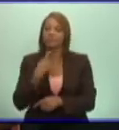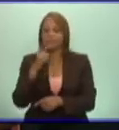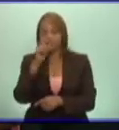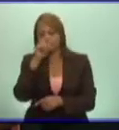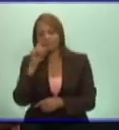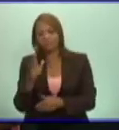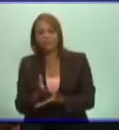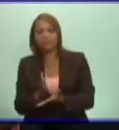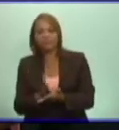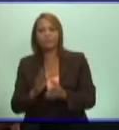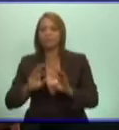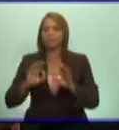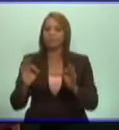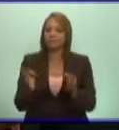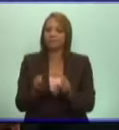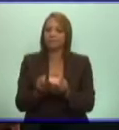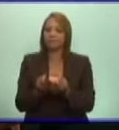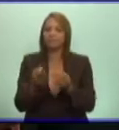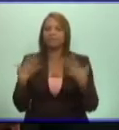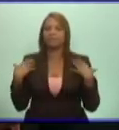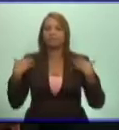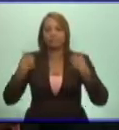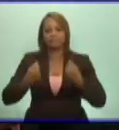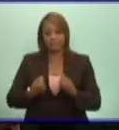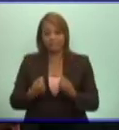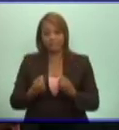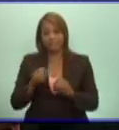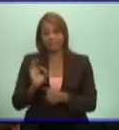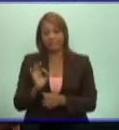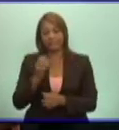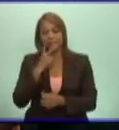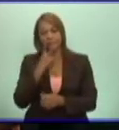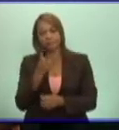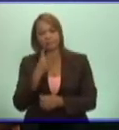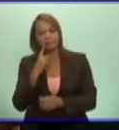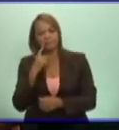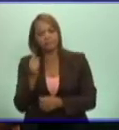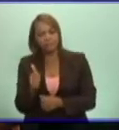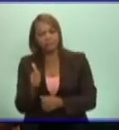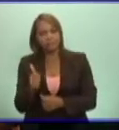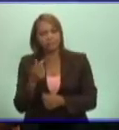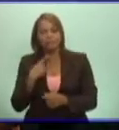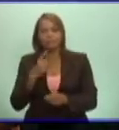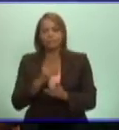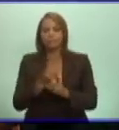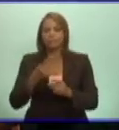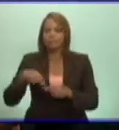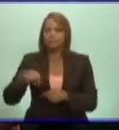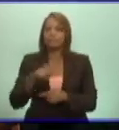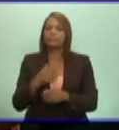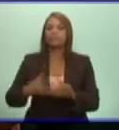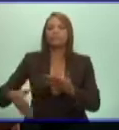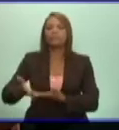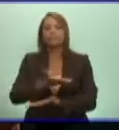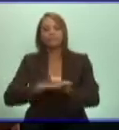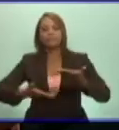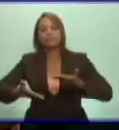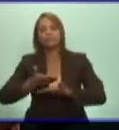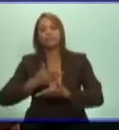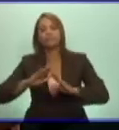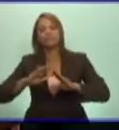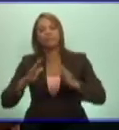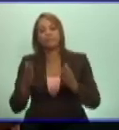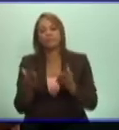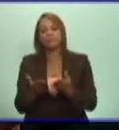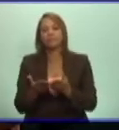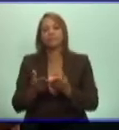niños, sus familias, directivos que sabemos están muy atentos a este encuentro en el que vamos a estar compartiendo algunas precisiones